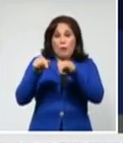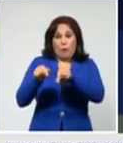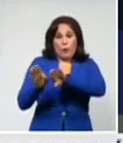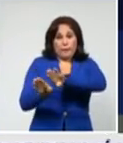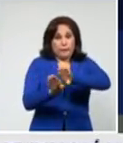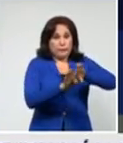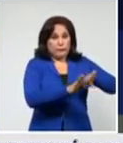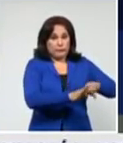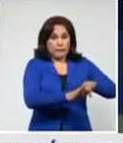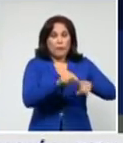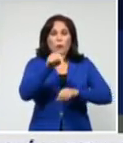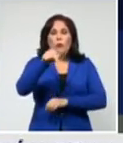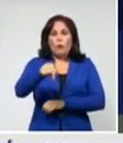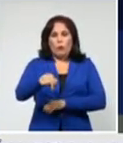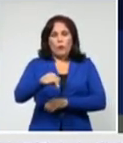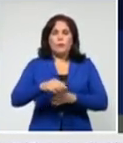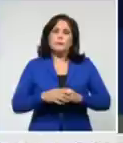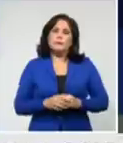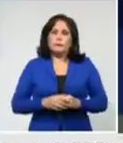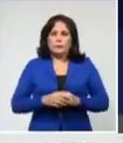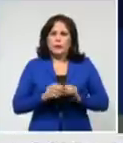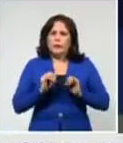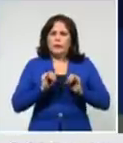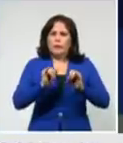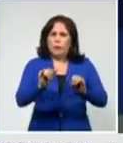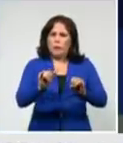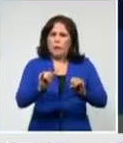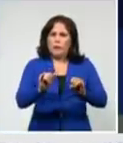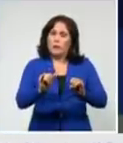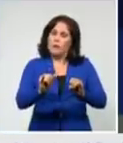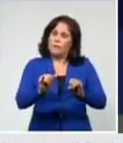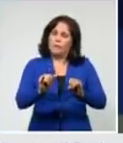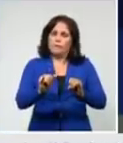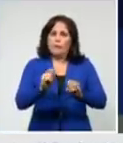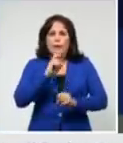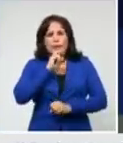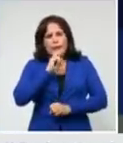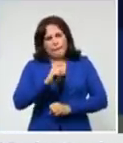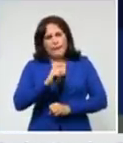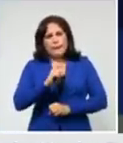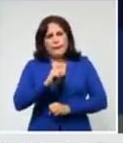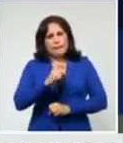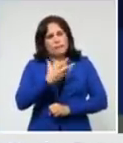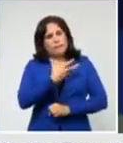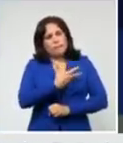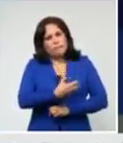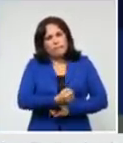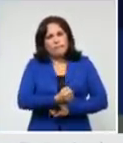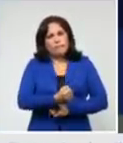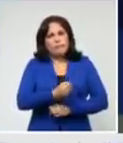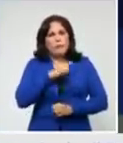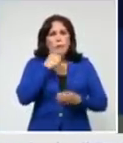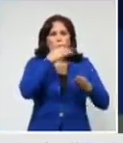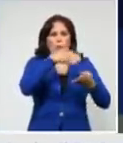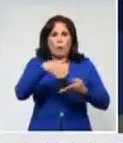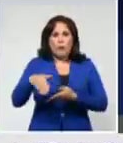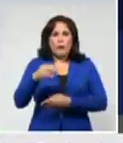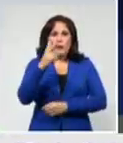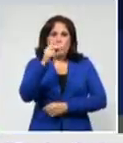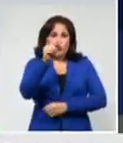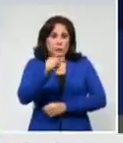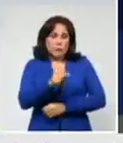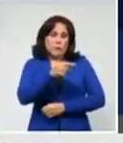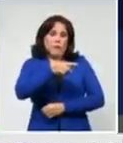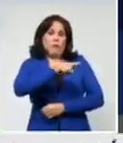día con noticias no buenas. Lamentamos el fallecimiento de 2 personas en el día de ayer.